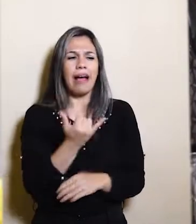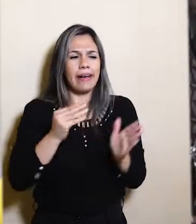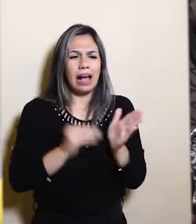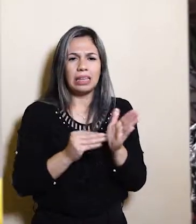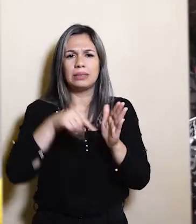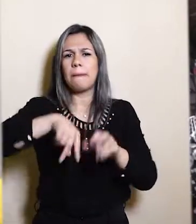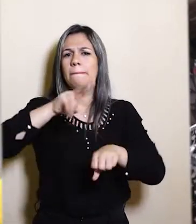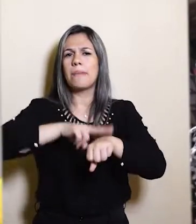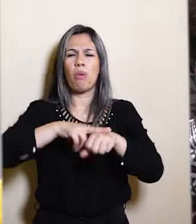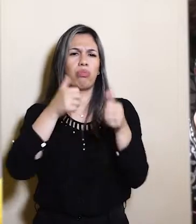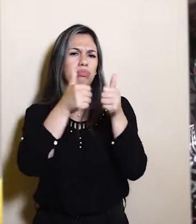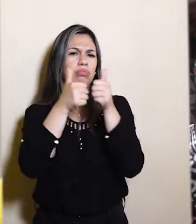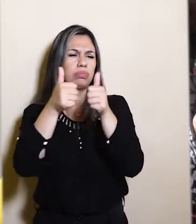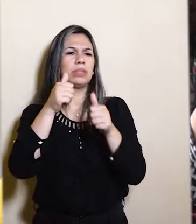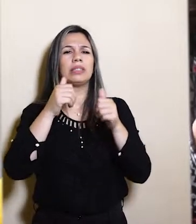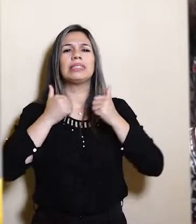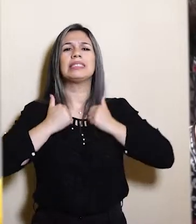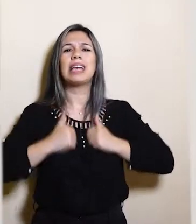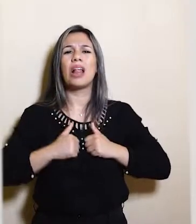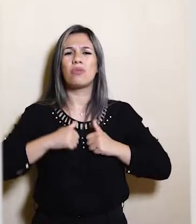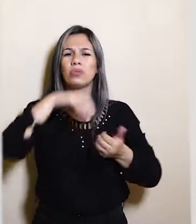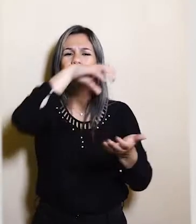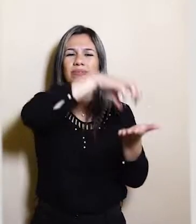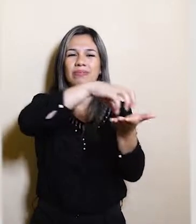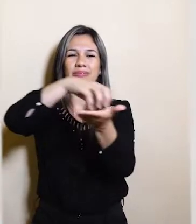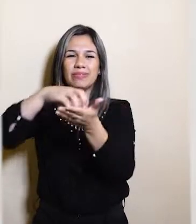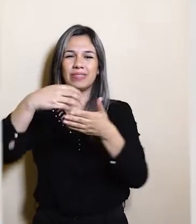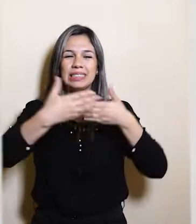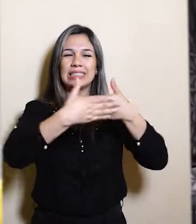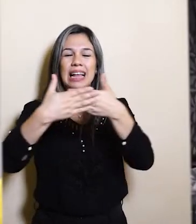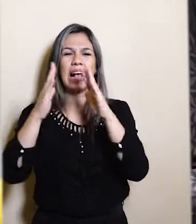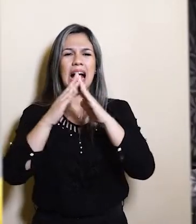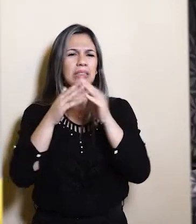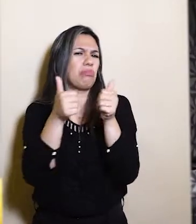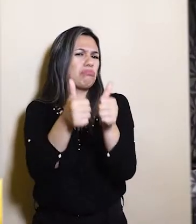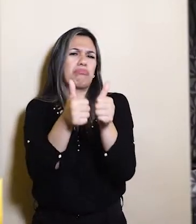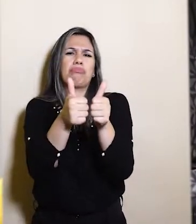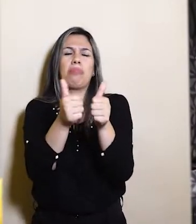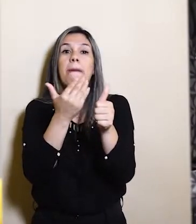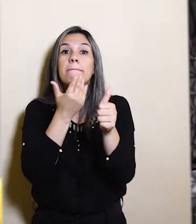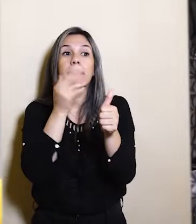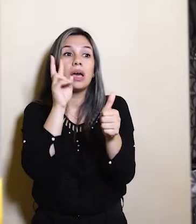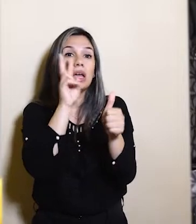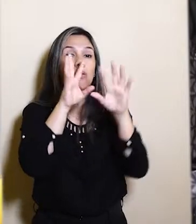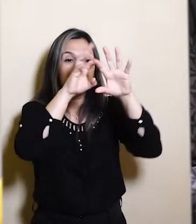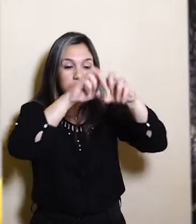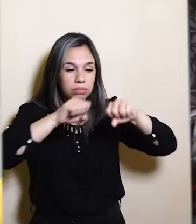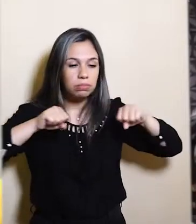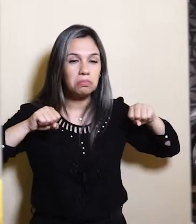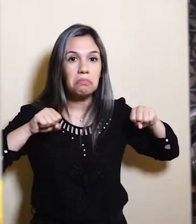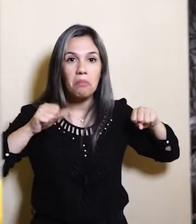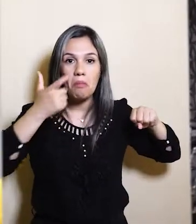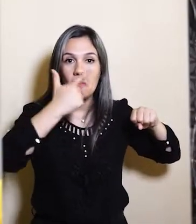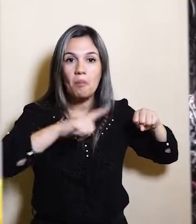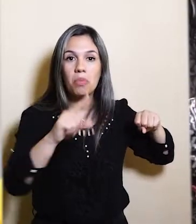Paraguay. Existen estas unidades de salud, familiar, las USF. Pero no están dotadas con los recursos necesarios, ¿no? Hay una